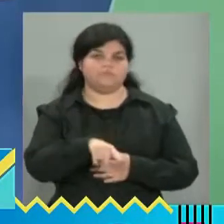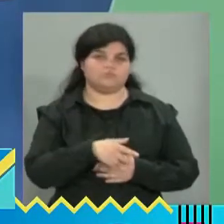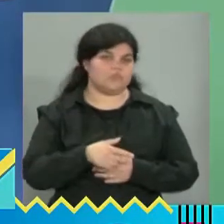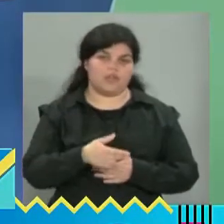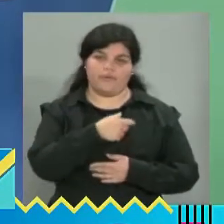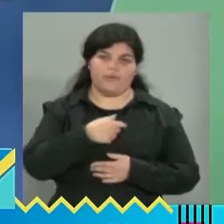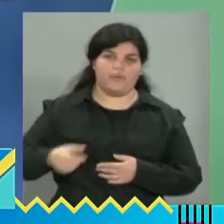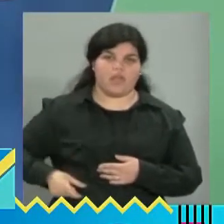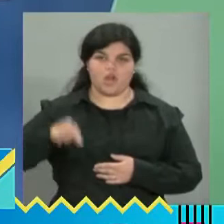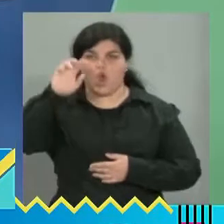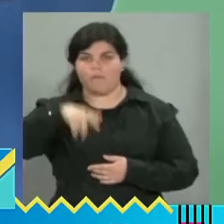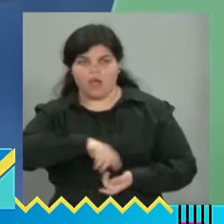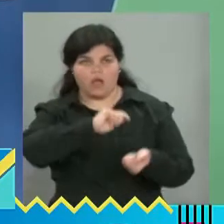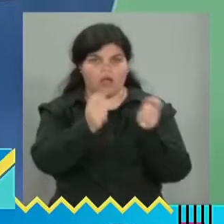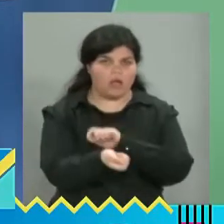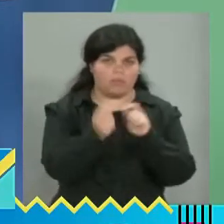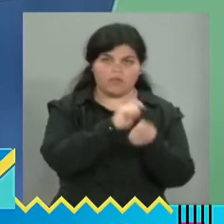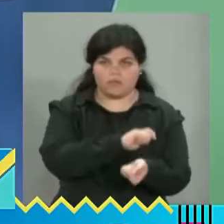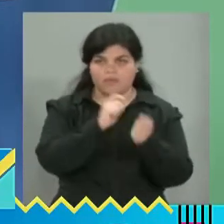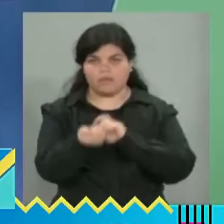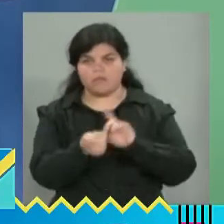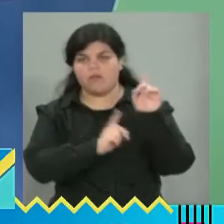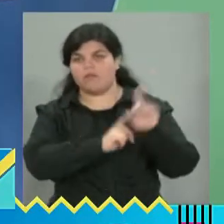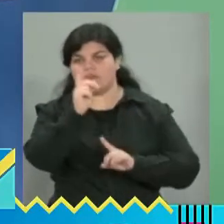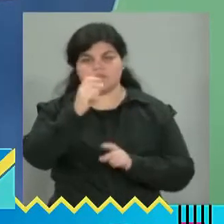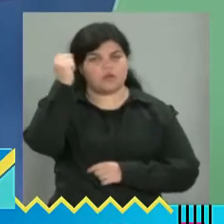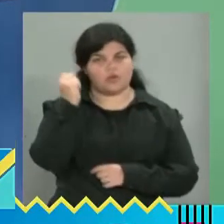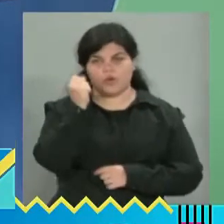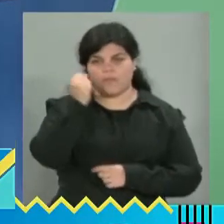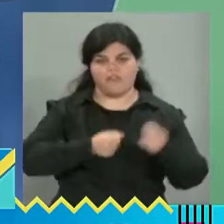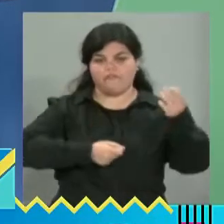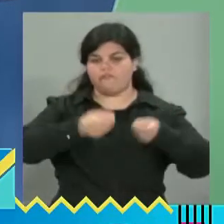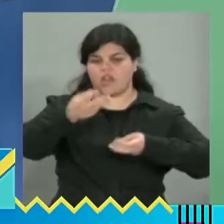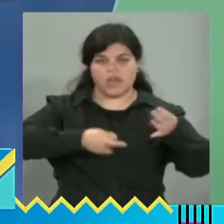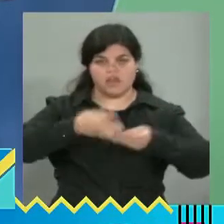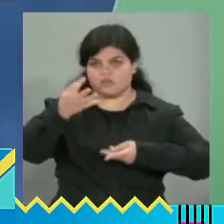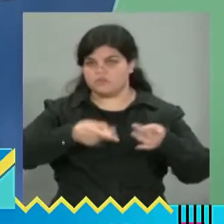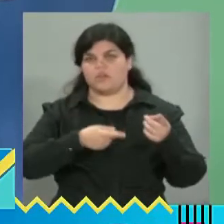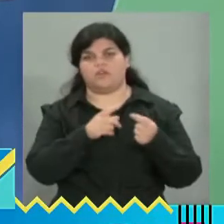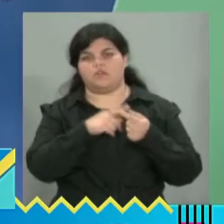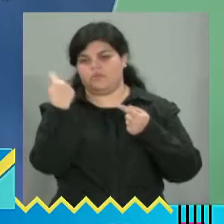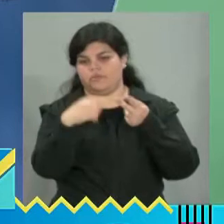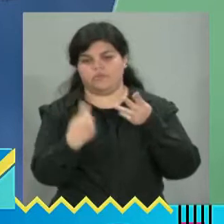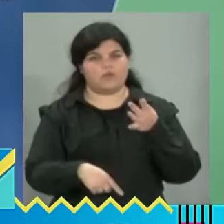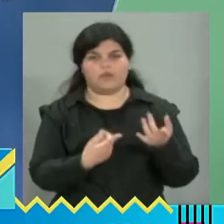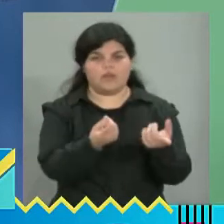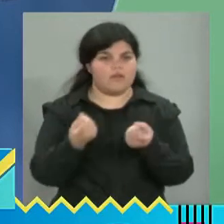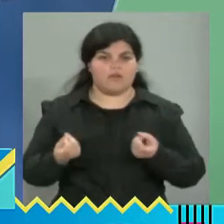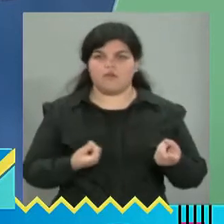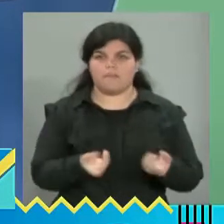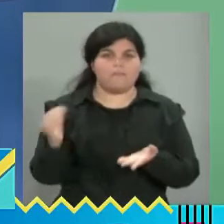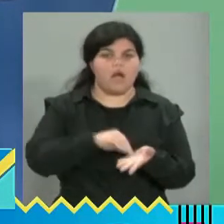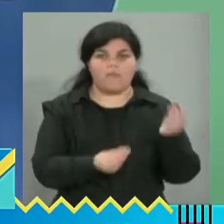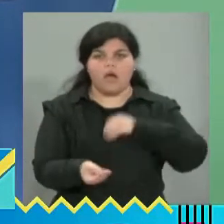de políticas, y que a veces las situaciones económicas, financieras y de necesidad de recursos van haciendo que